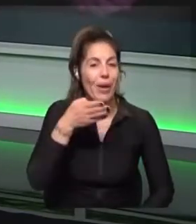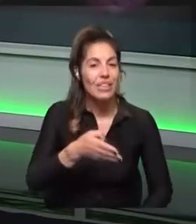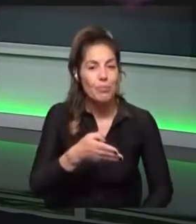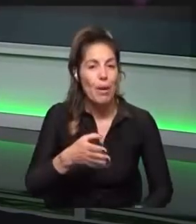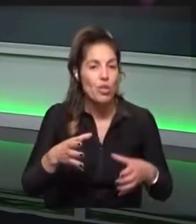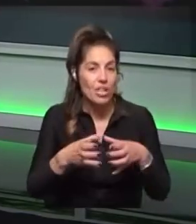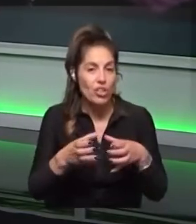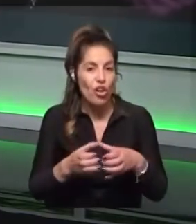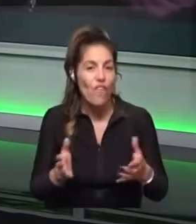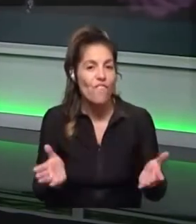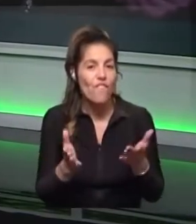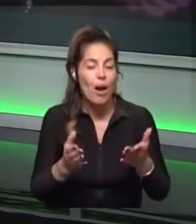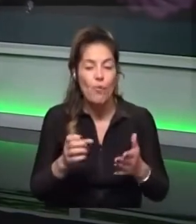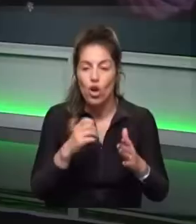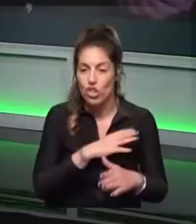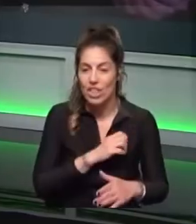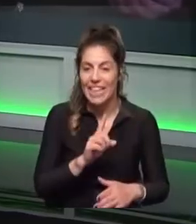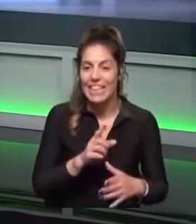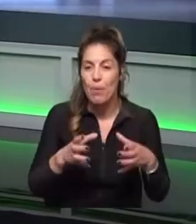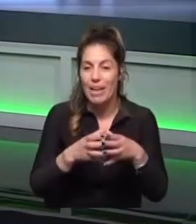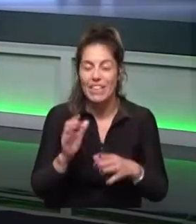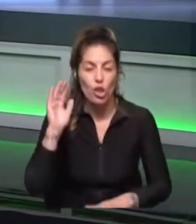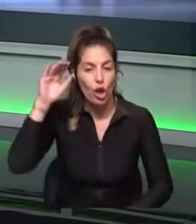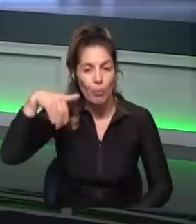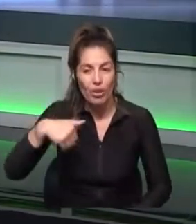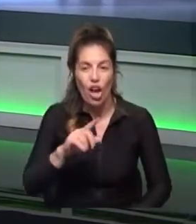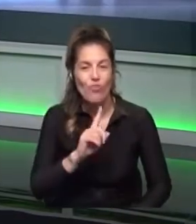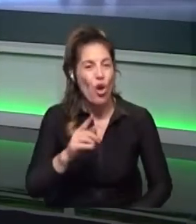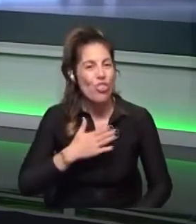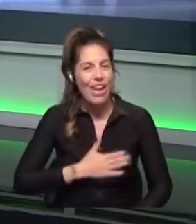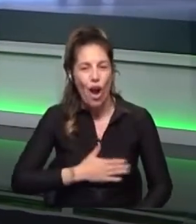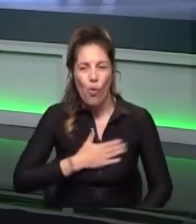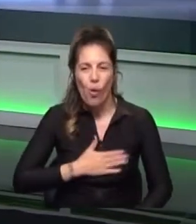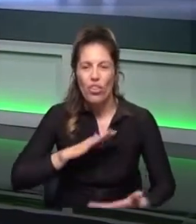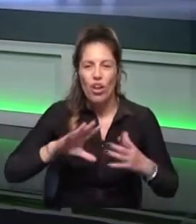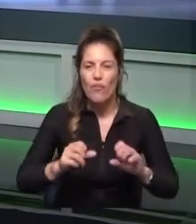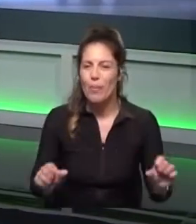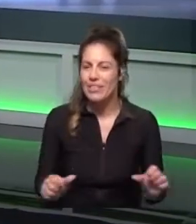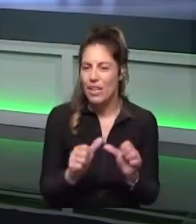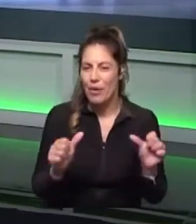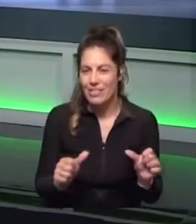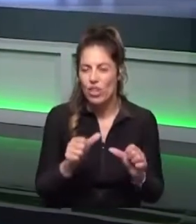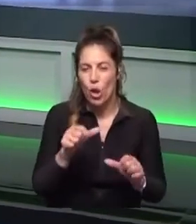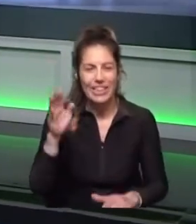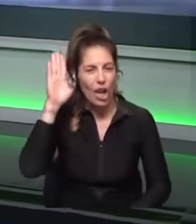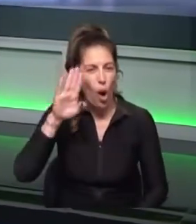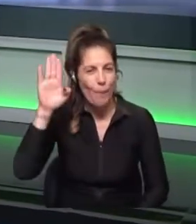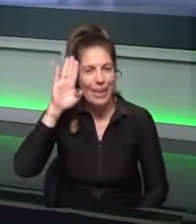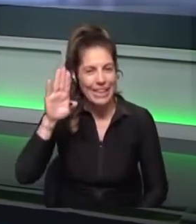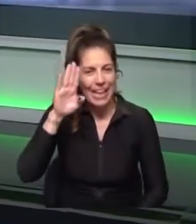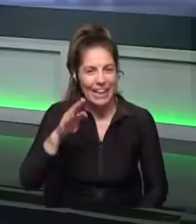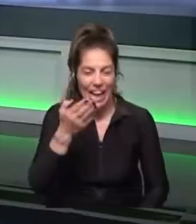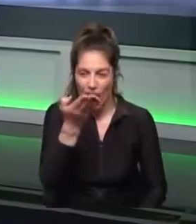Chile ni tampoco el partido republicano que no estaban de acuerdo con la forma en que se estaba llevando a cabo este homenaje a